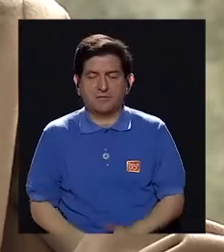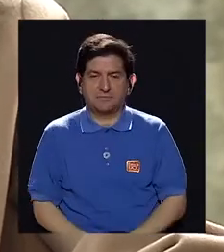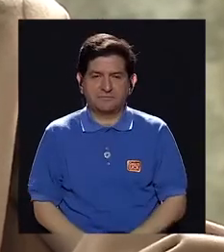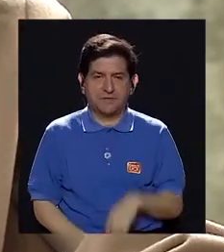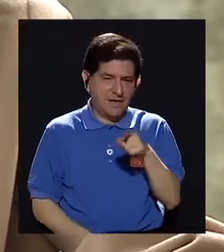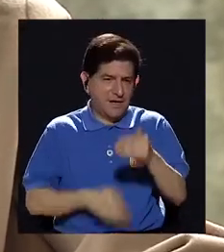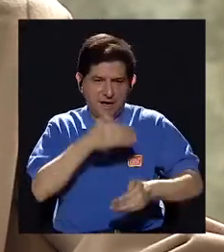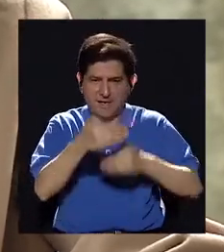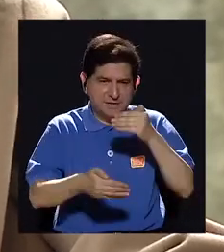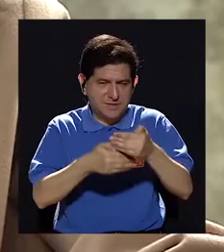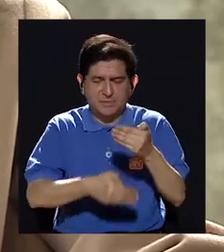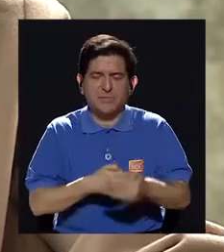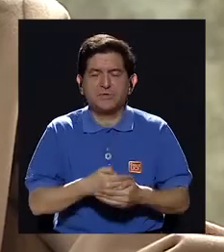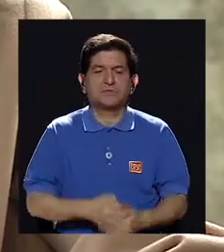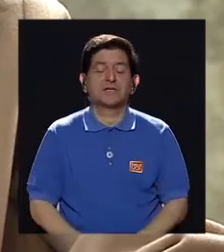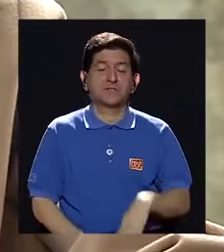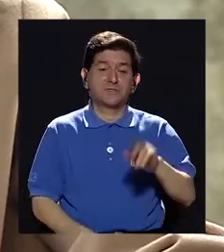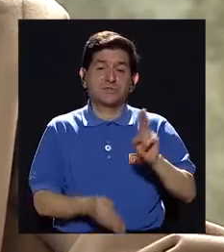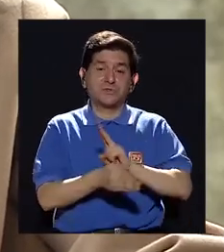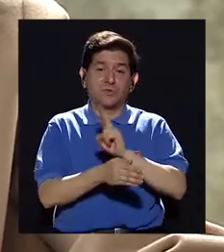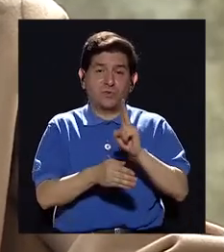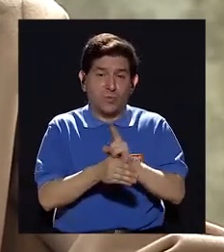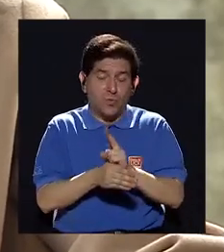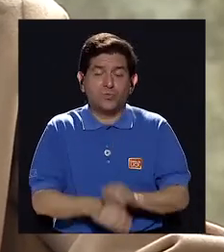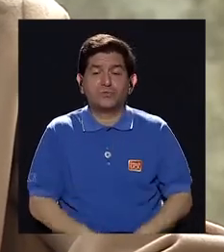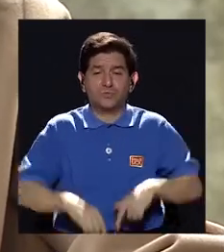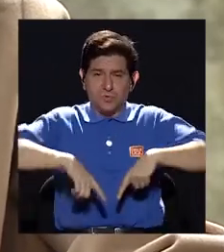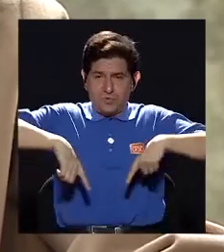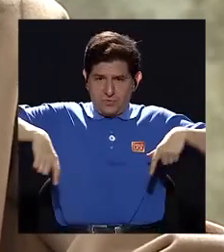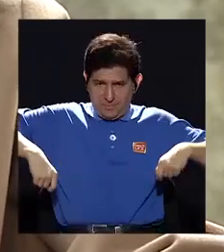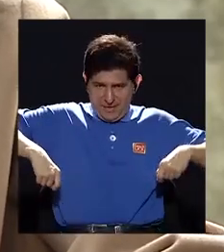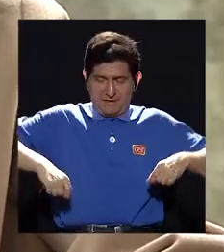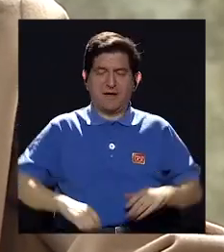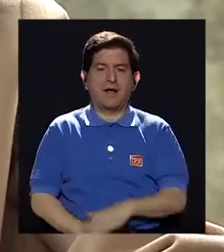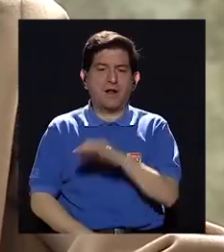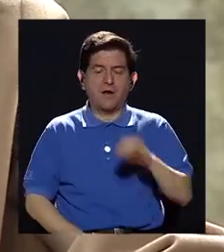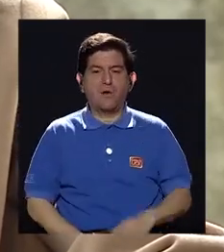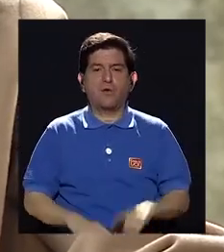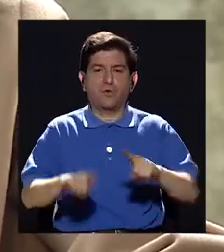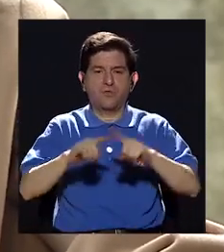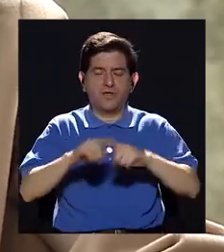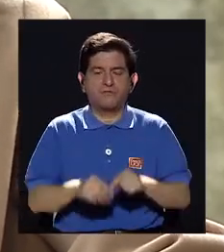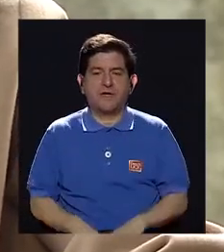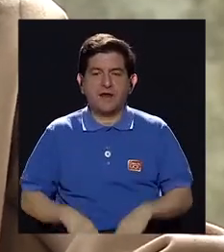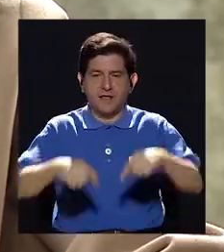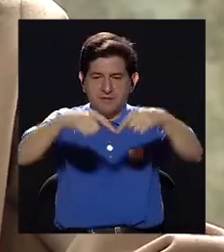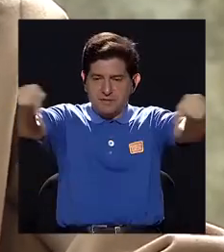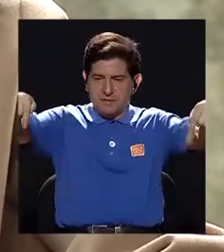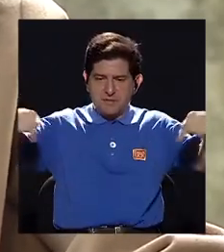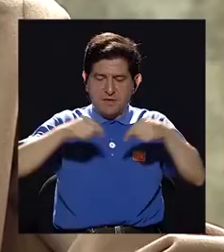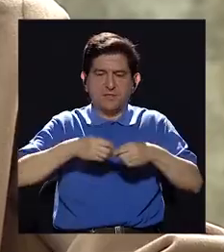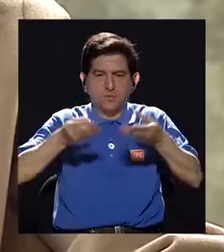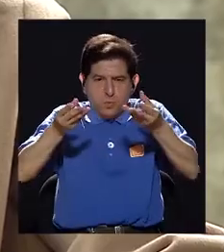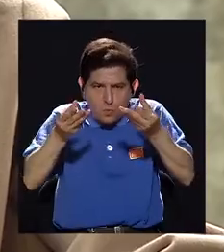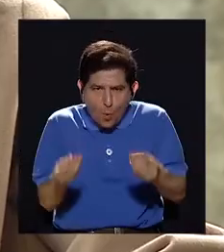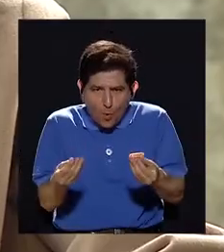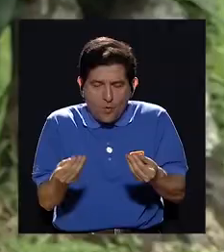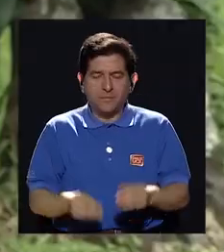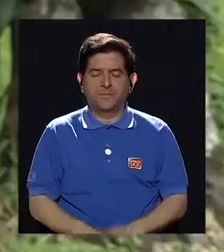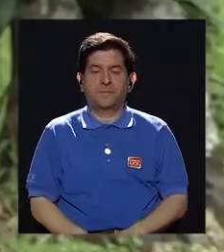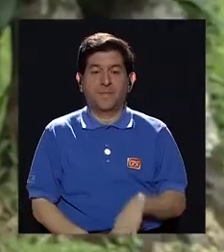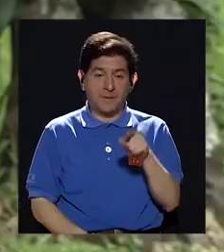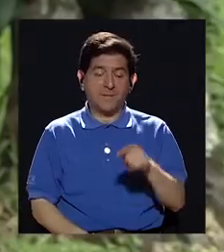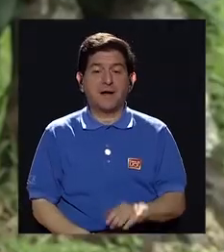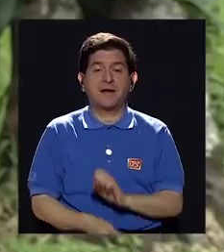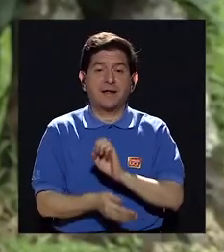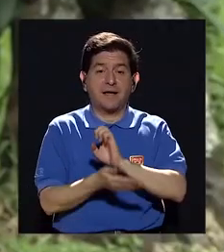orinando, se orina en la cama, habría que usar pañales o entrapadores de manera que eso no vaya a lesionar la piel. Sí, eso es muy